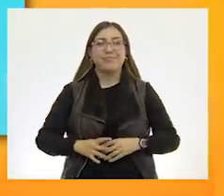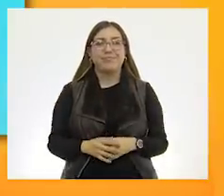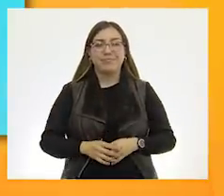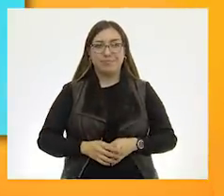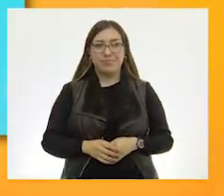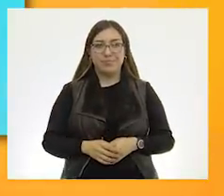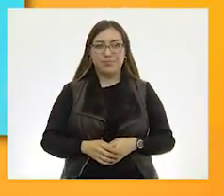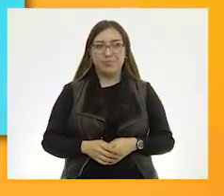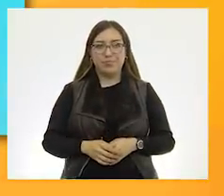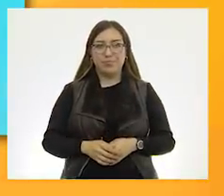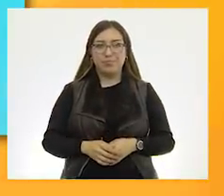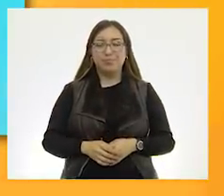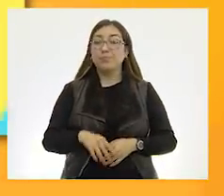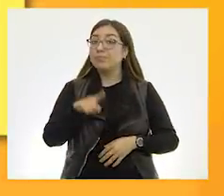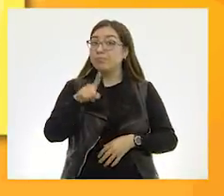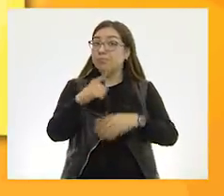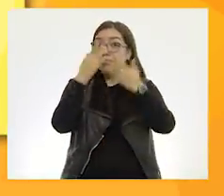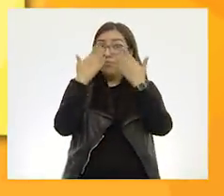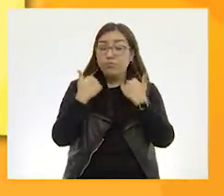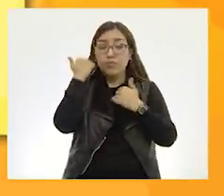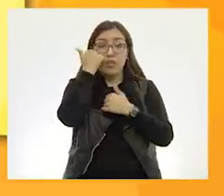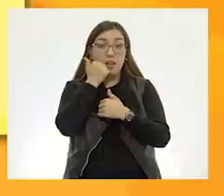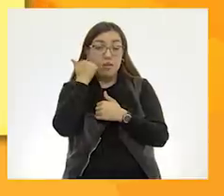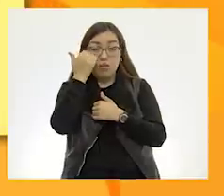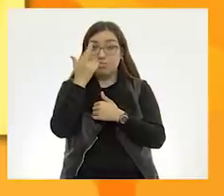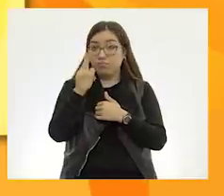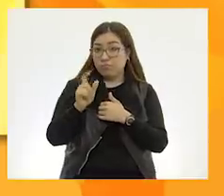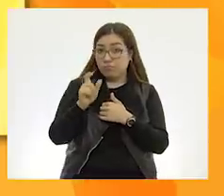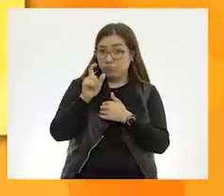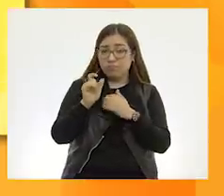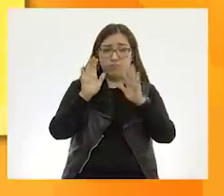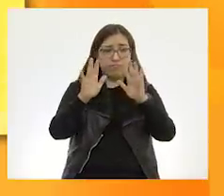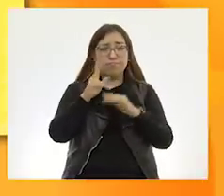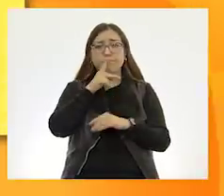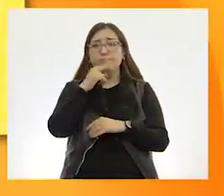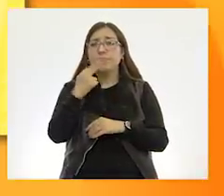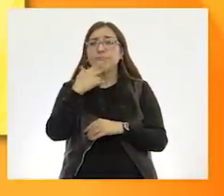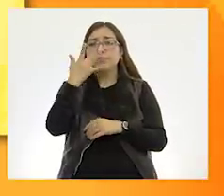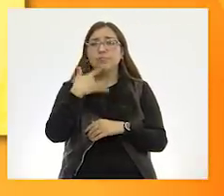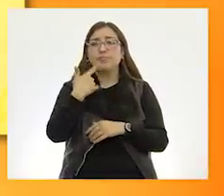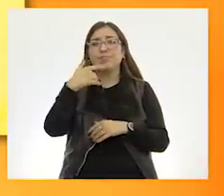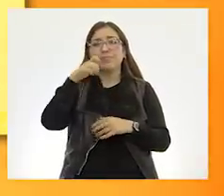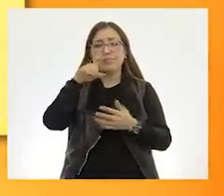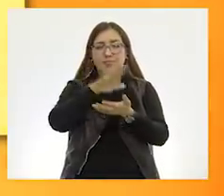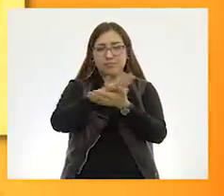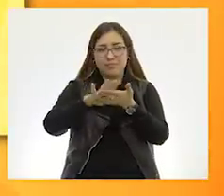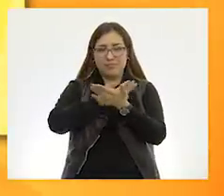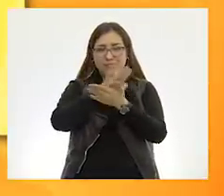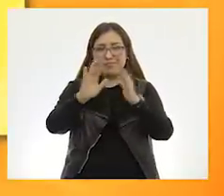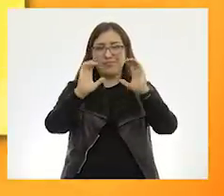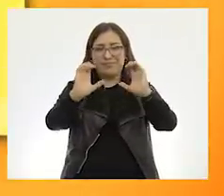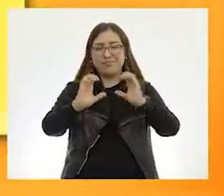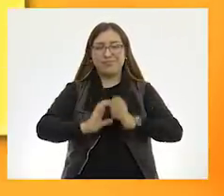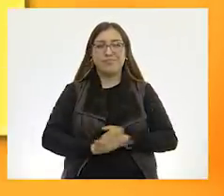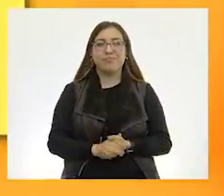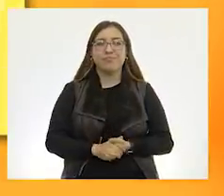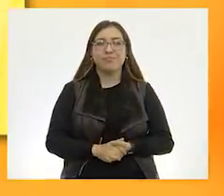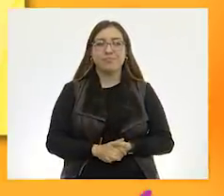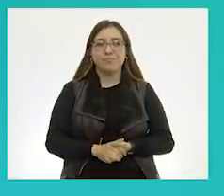limpias! Si no tienes agua y jabón, usa desinfectantes a base de alcohol. ¡Cuídate!